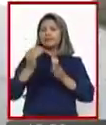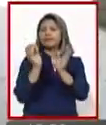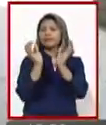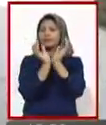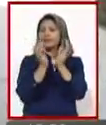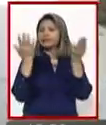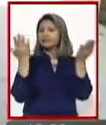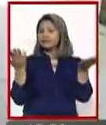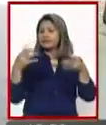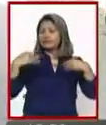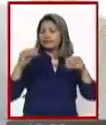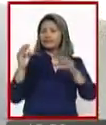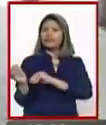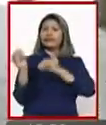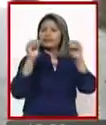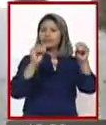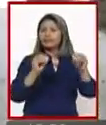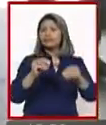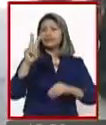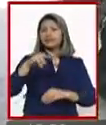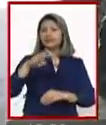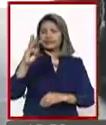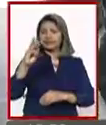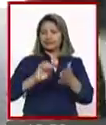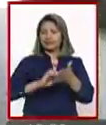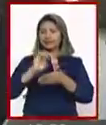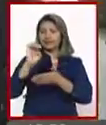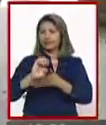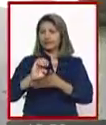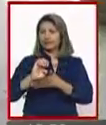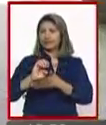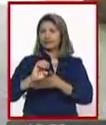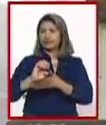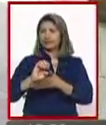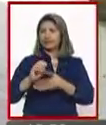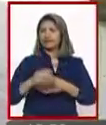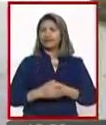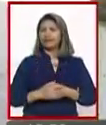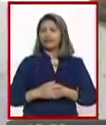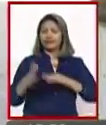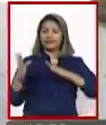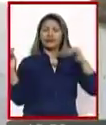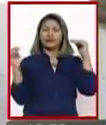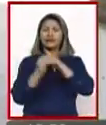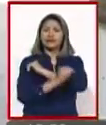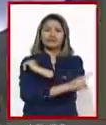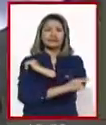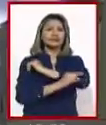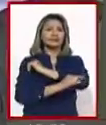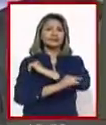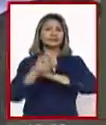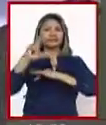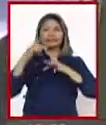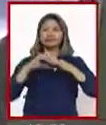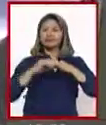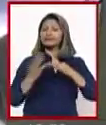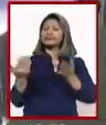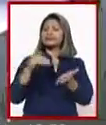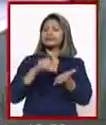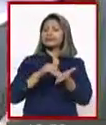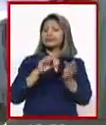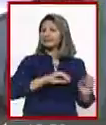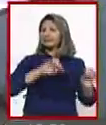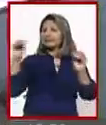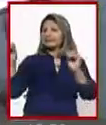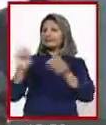petrolera había el mercado, de ahí nos trajeron aquí al 26 de enero, del 26 de enero que es aquí la doble vía La Guardia, este tercer anillo, ahora nos volvieron a llevar a